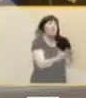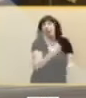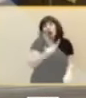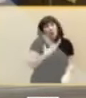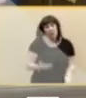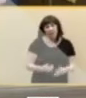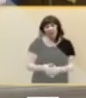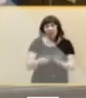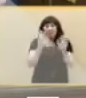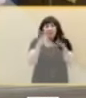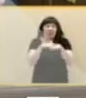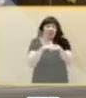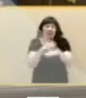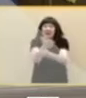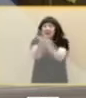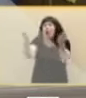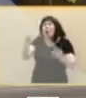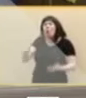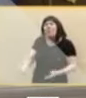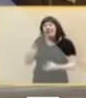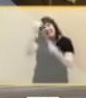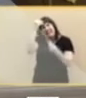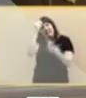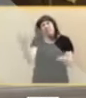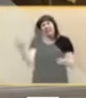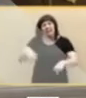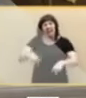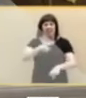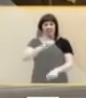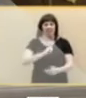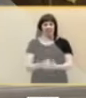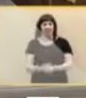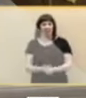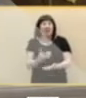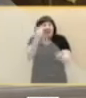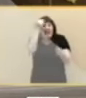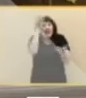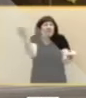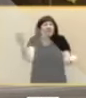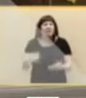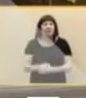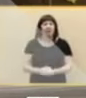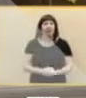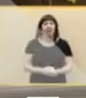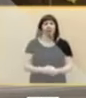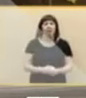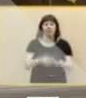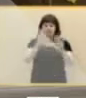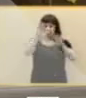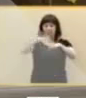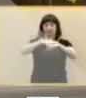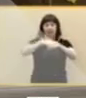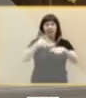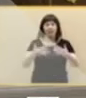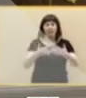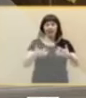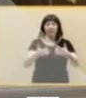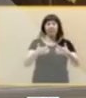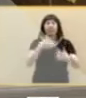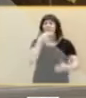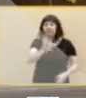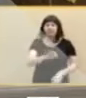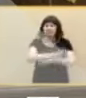que es el papel de Ábalos en este momento procesal de la moción de censura, Lo del momento procesal me parece adecuado, porque debería ser momento